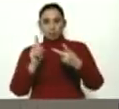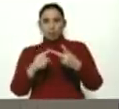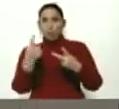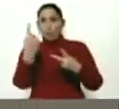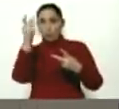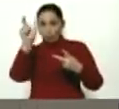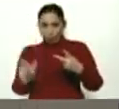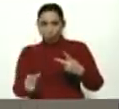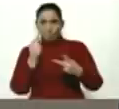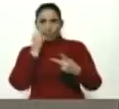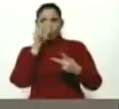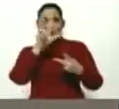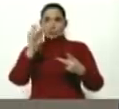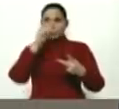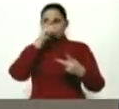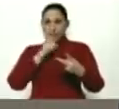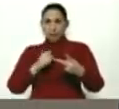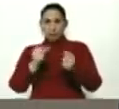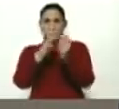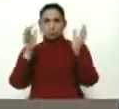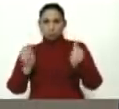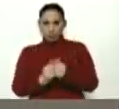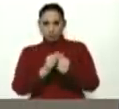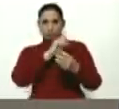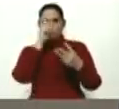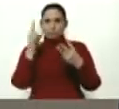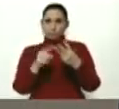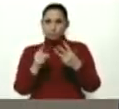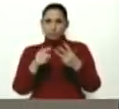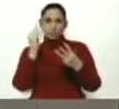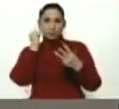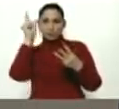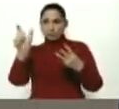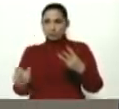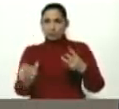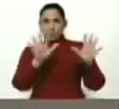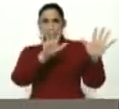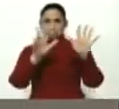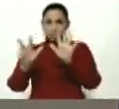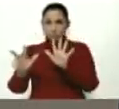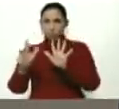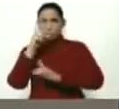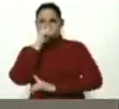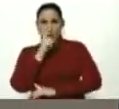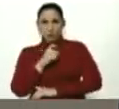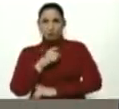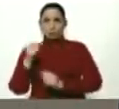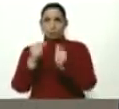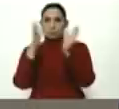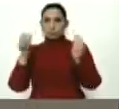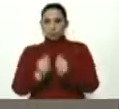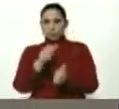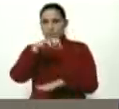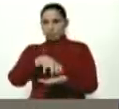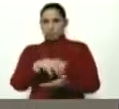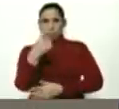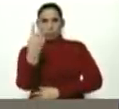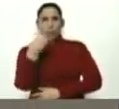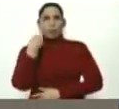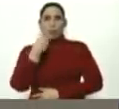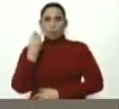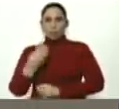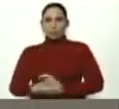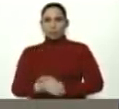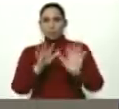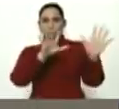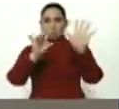años de edad del estado Anzoátegui, una señora de 28 años de edad del estado Anzoátegui, una adolescente